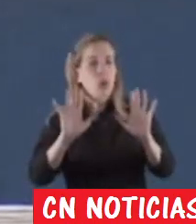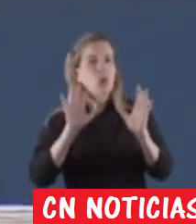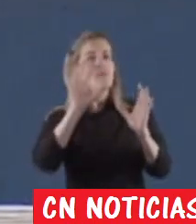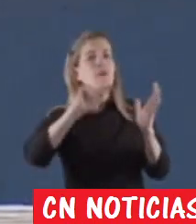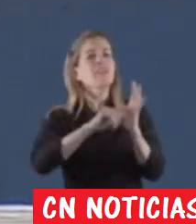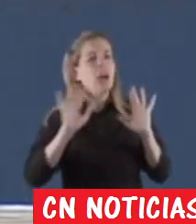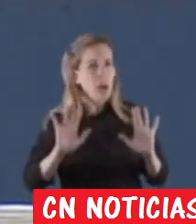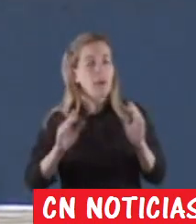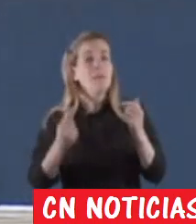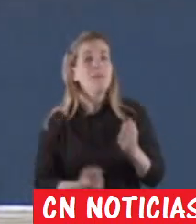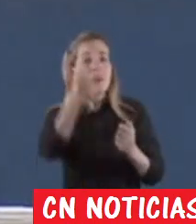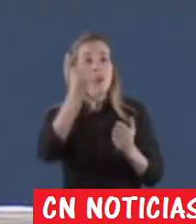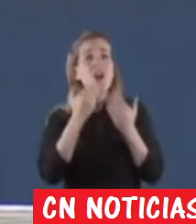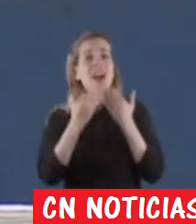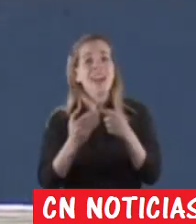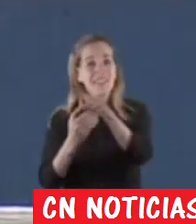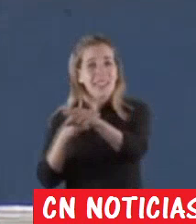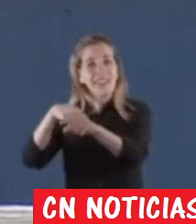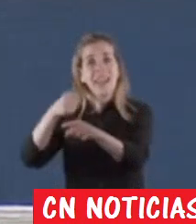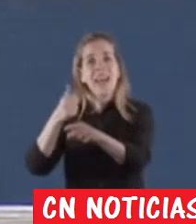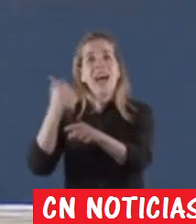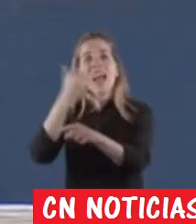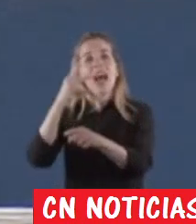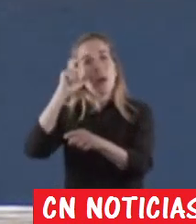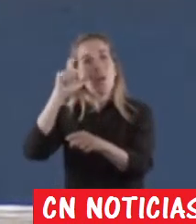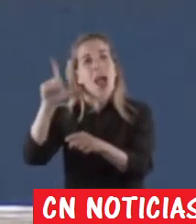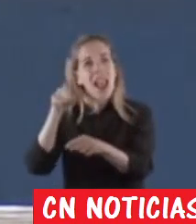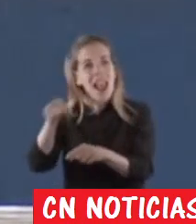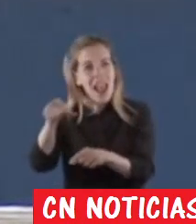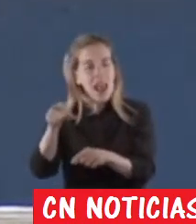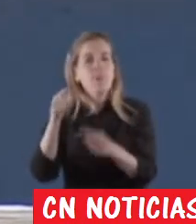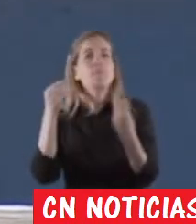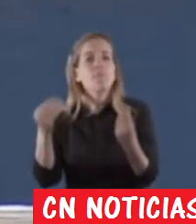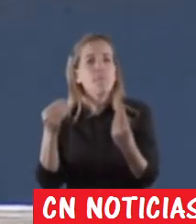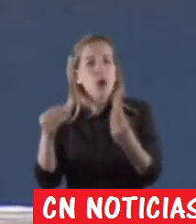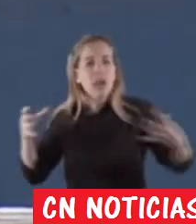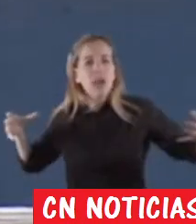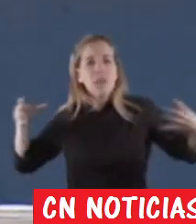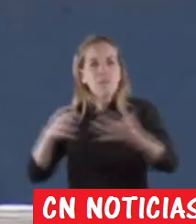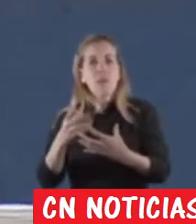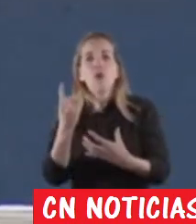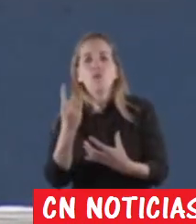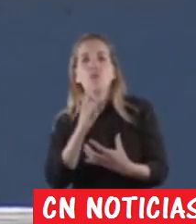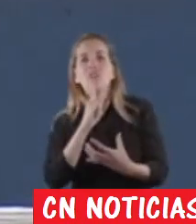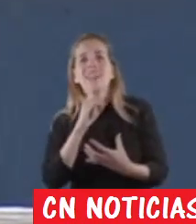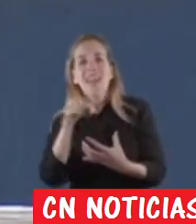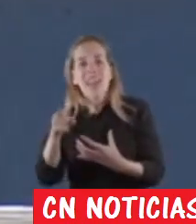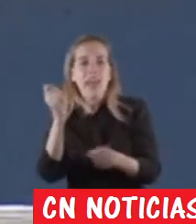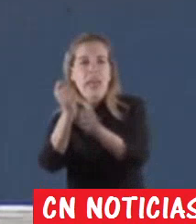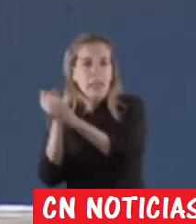un agradecimiento a vos, Nahuel, por poner la UTT a disposición para trabajar fuertemente en